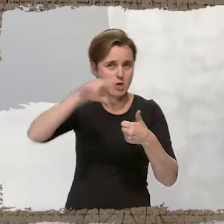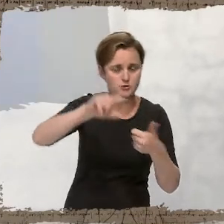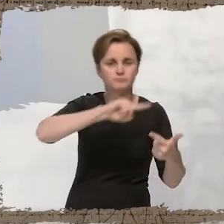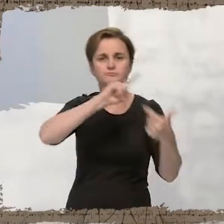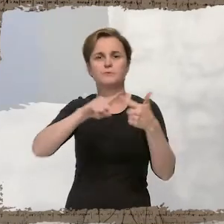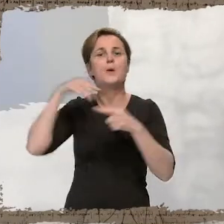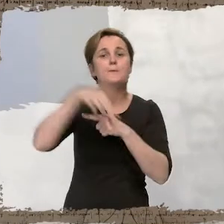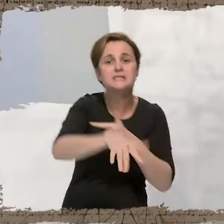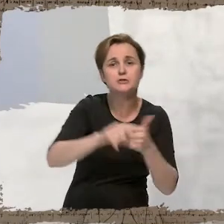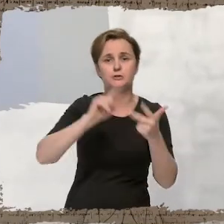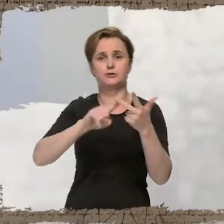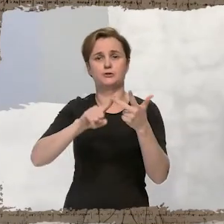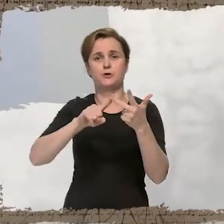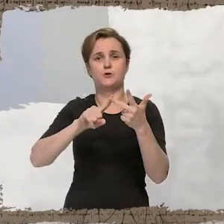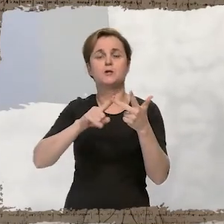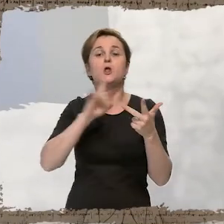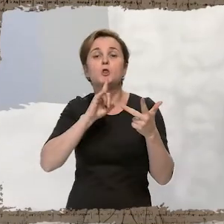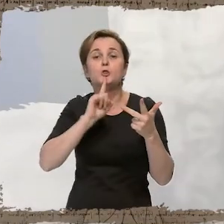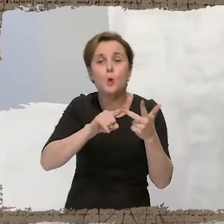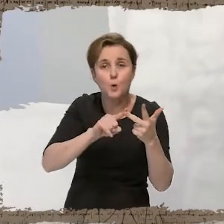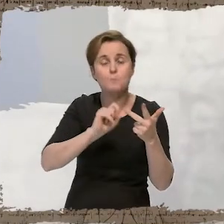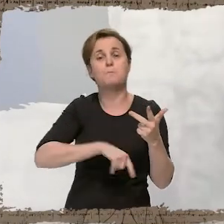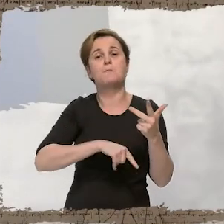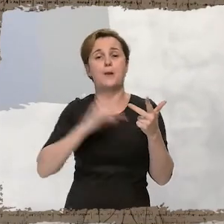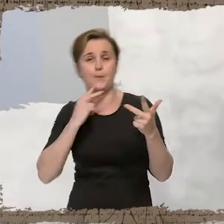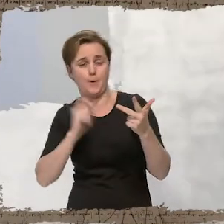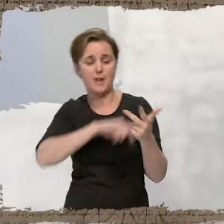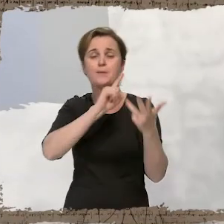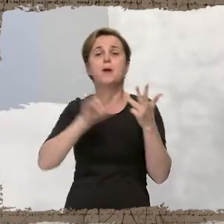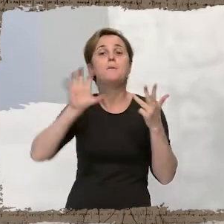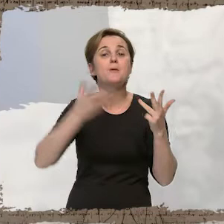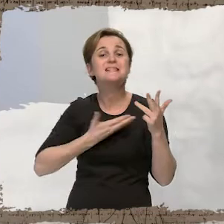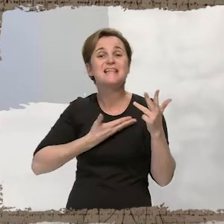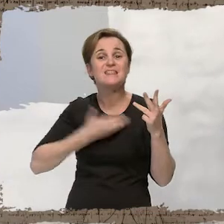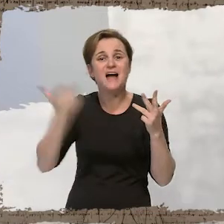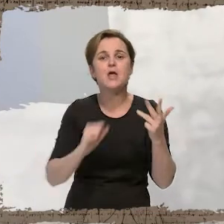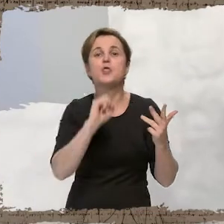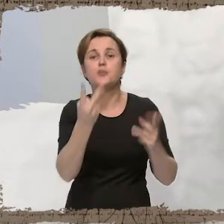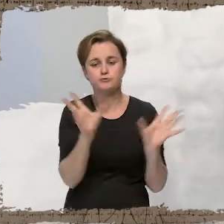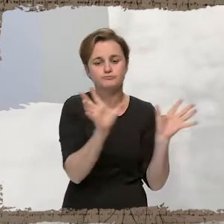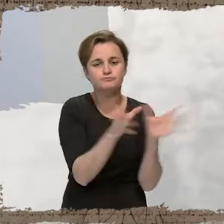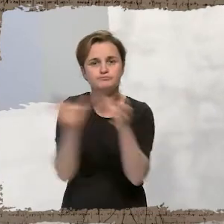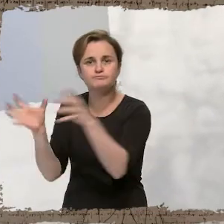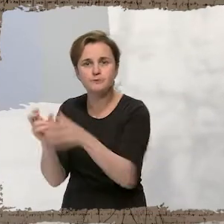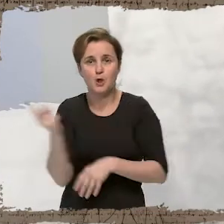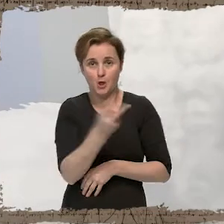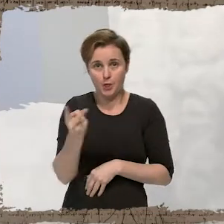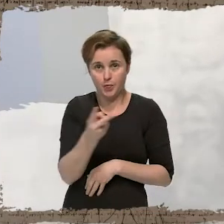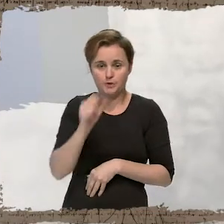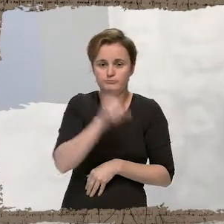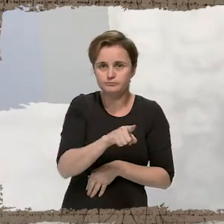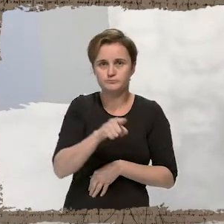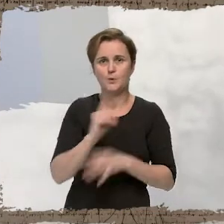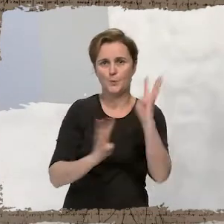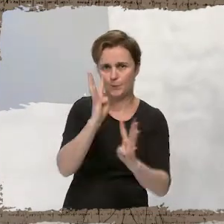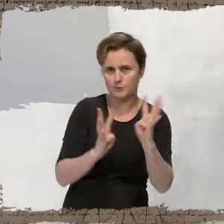la selva misionera la selva tucumano boliviana y en la provincia de santa fe existen dos grandes grupos